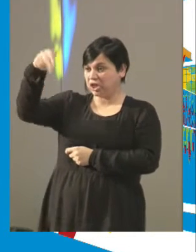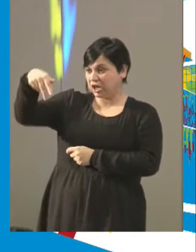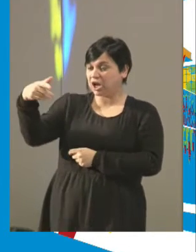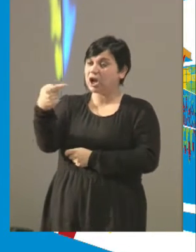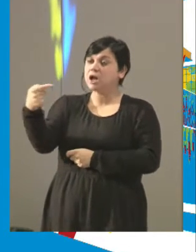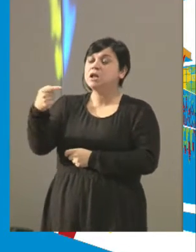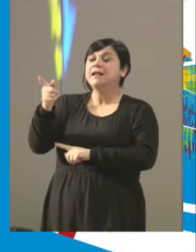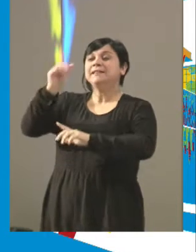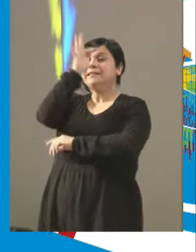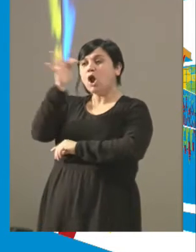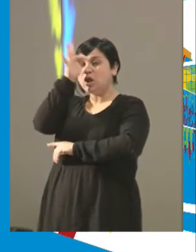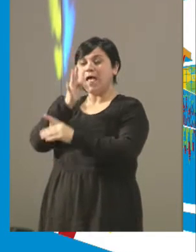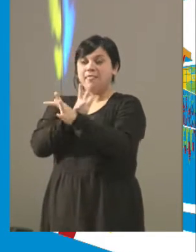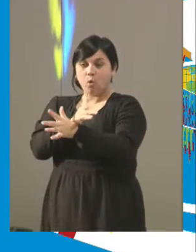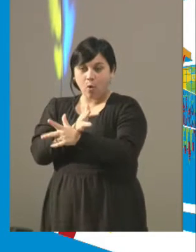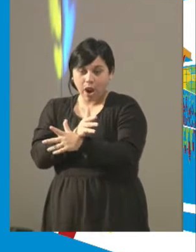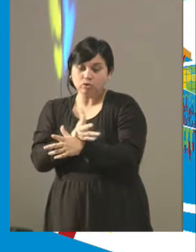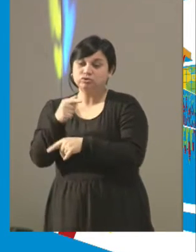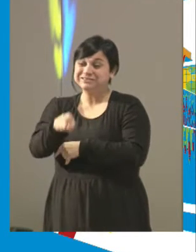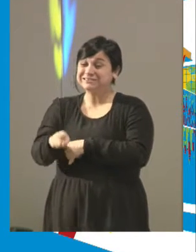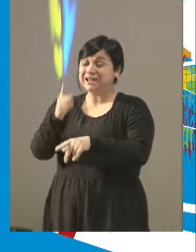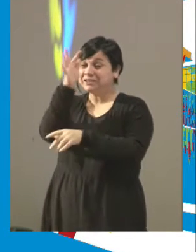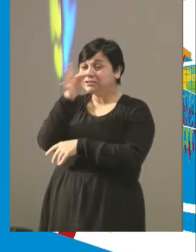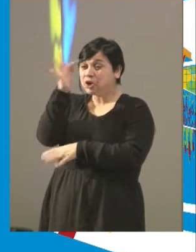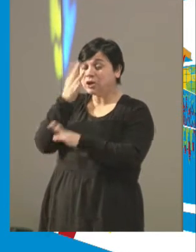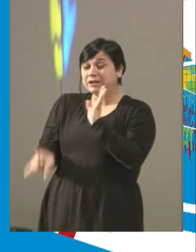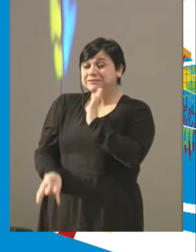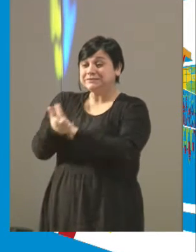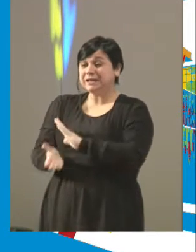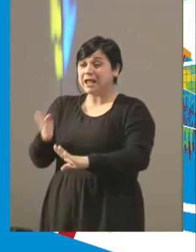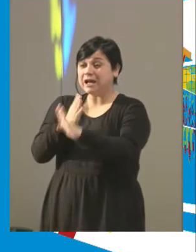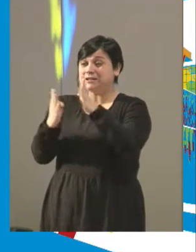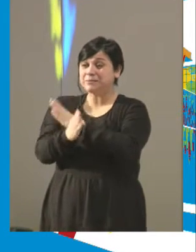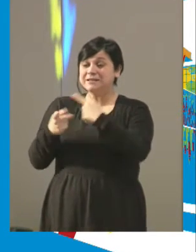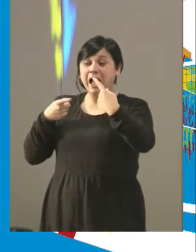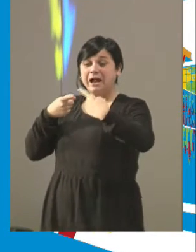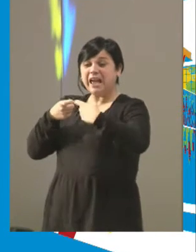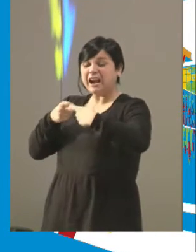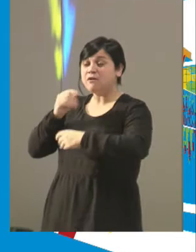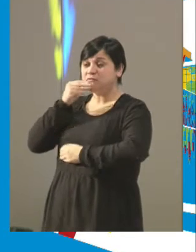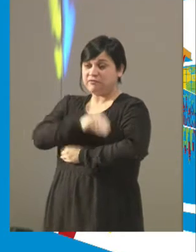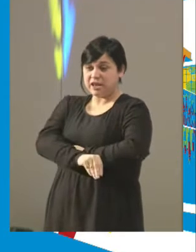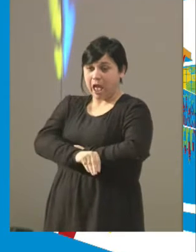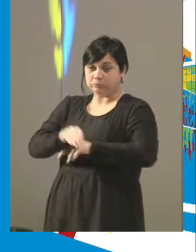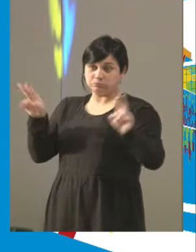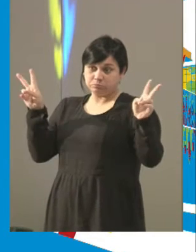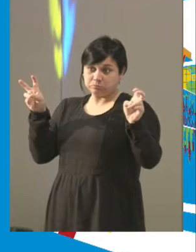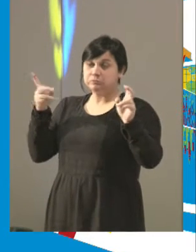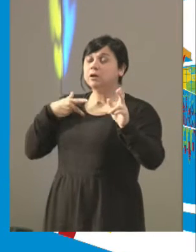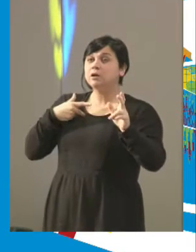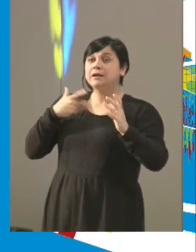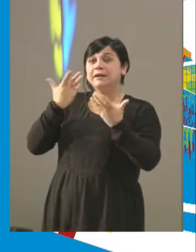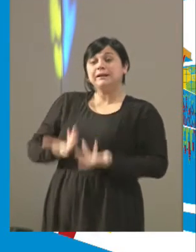de juegos es una teoría que nace a raíz de la Guerra Fría y básicamente se encarga